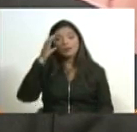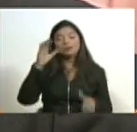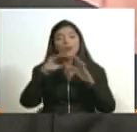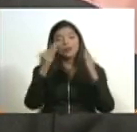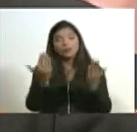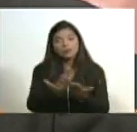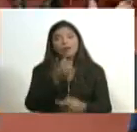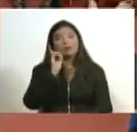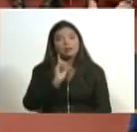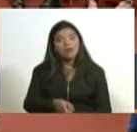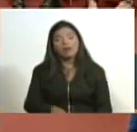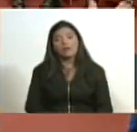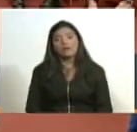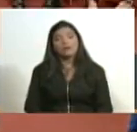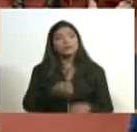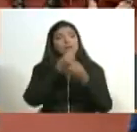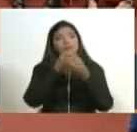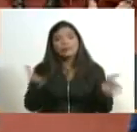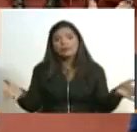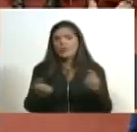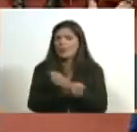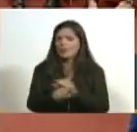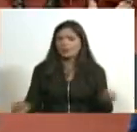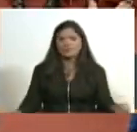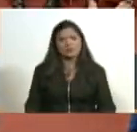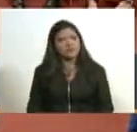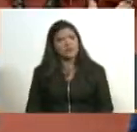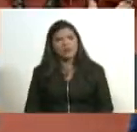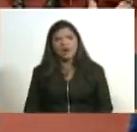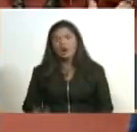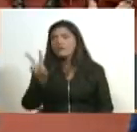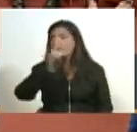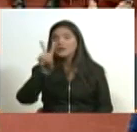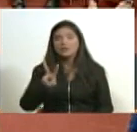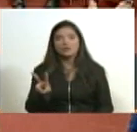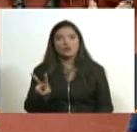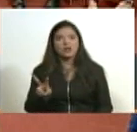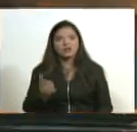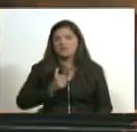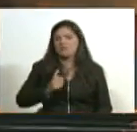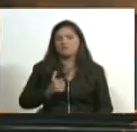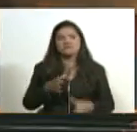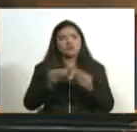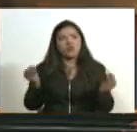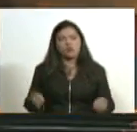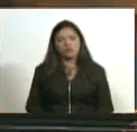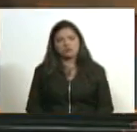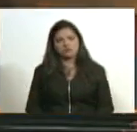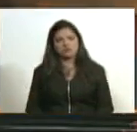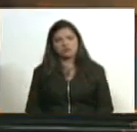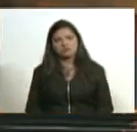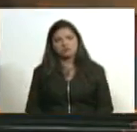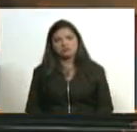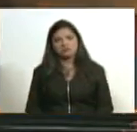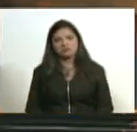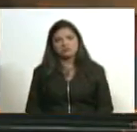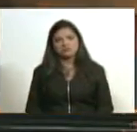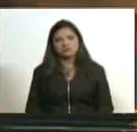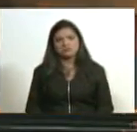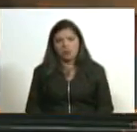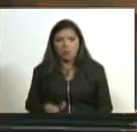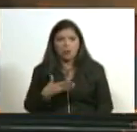que expresarse. No puede ser. Ah, Venezuela, se vale todo. Se vale todo. Se vale todo,